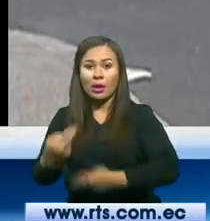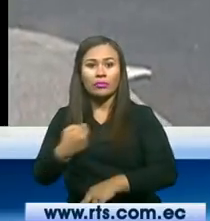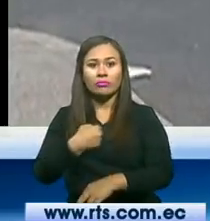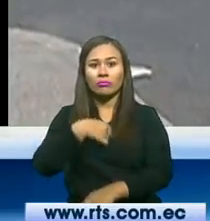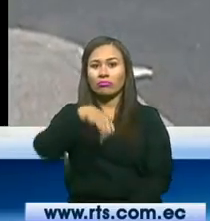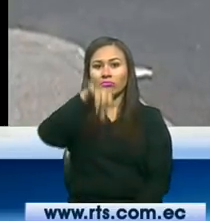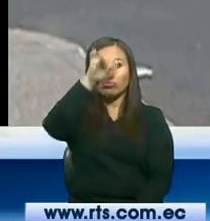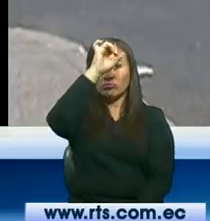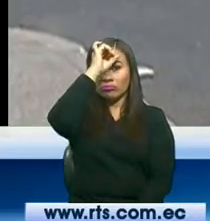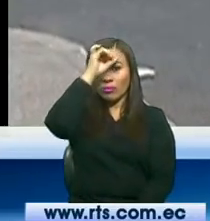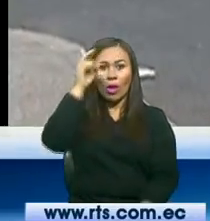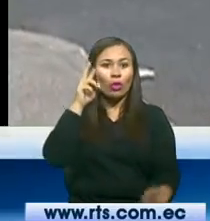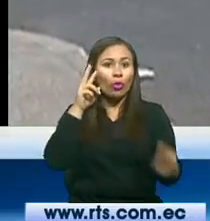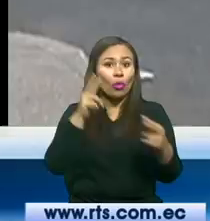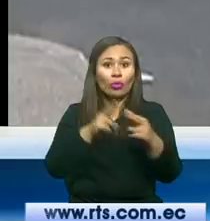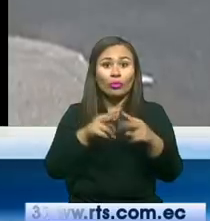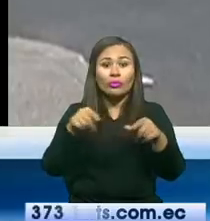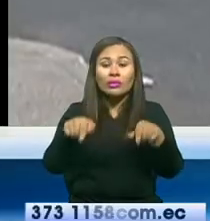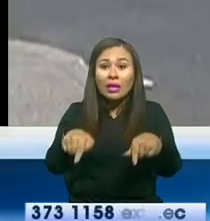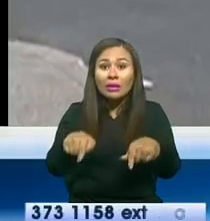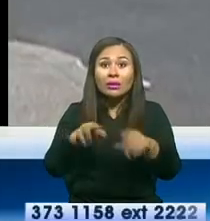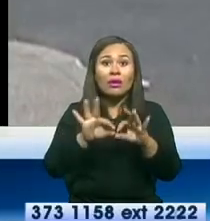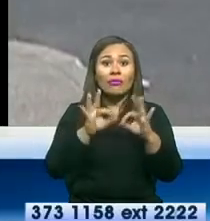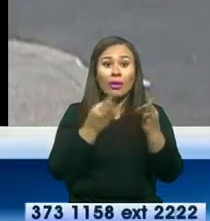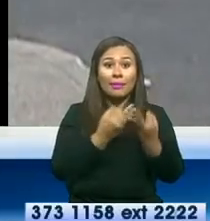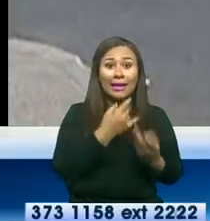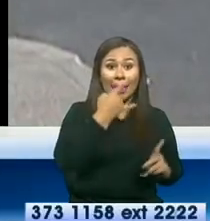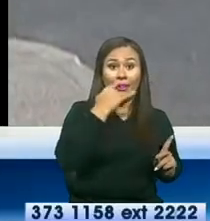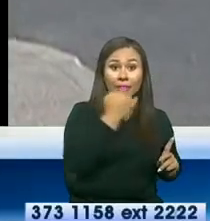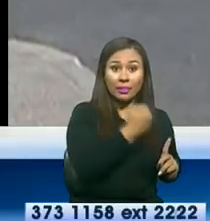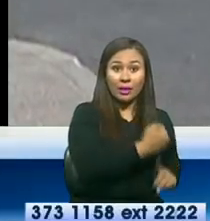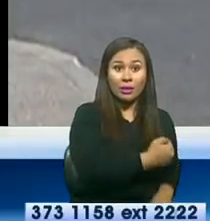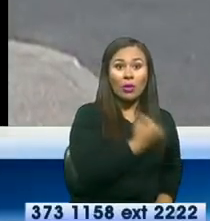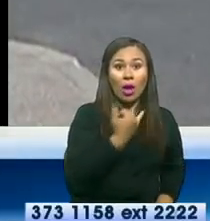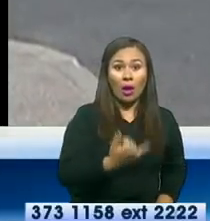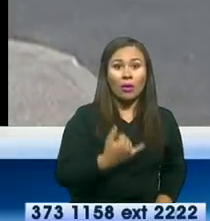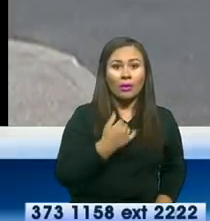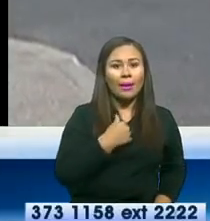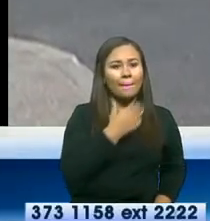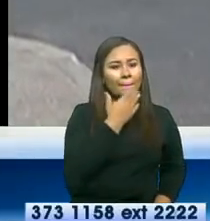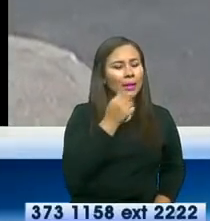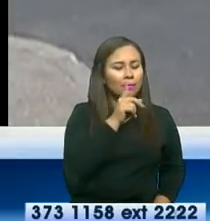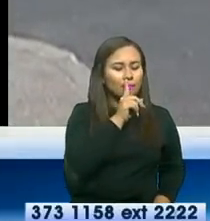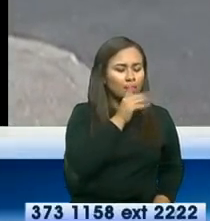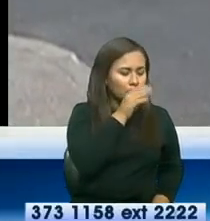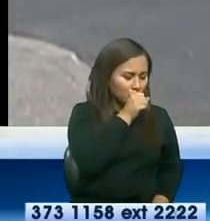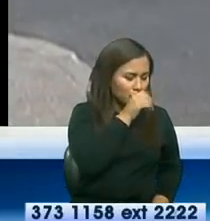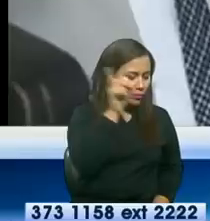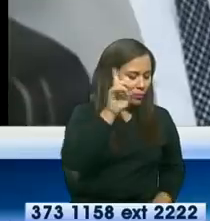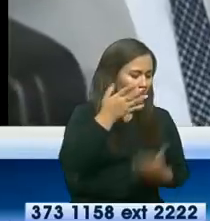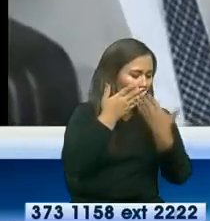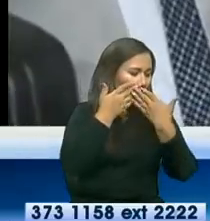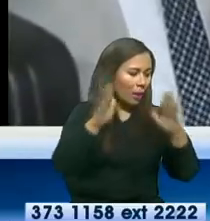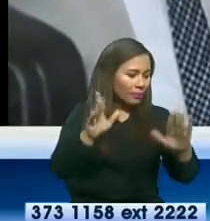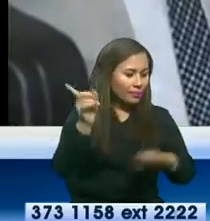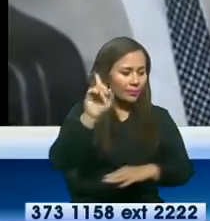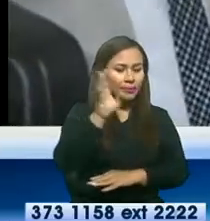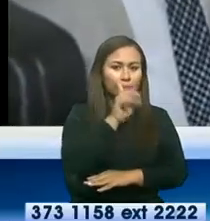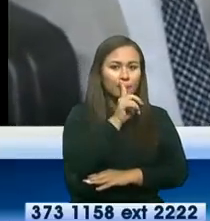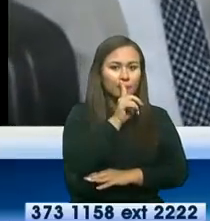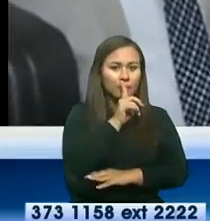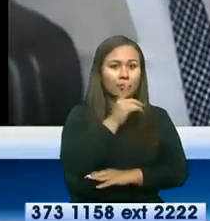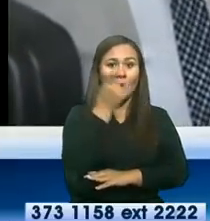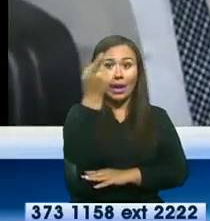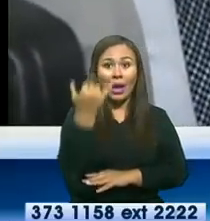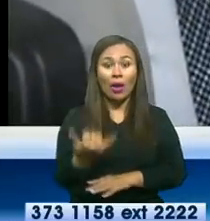alguno de lo sucedido. De ahí que la familia del menor, al menos por ahora, ha preferido no pronunciarse. Según la fiscalía, el